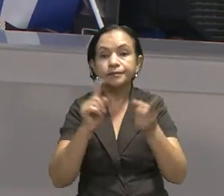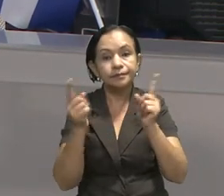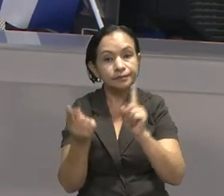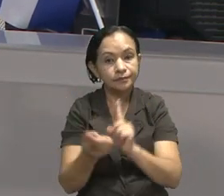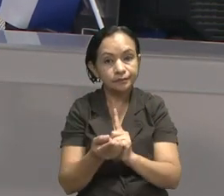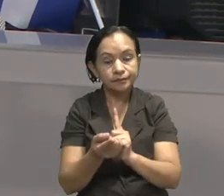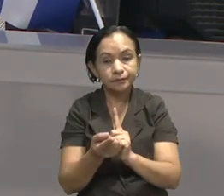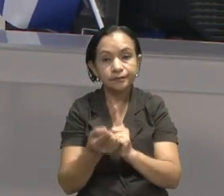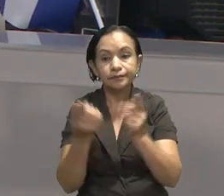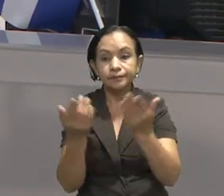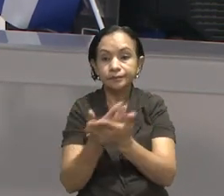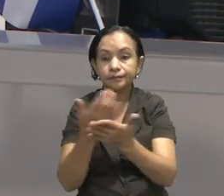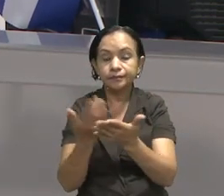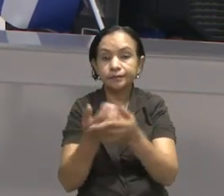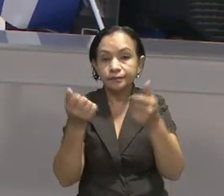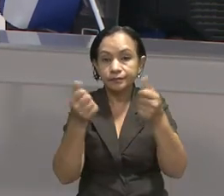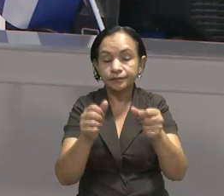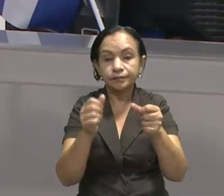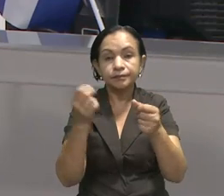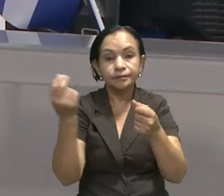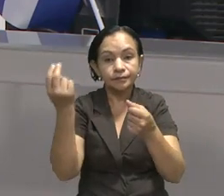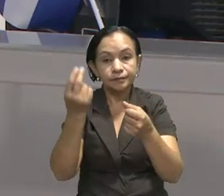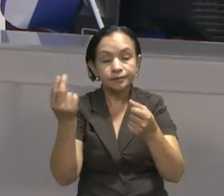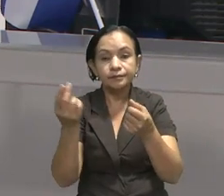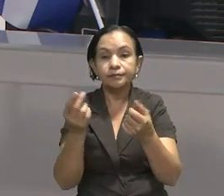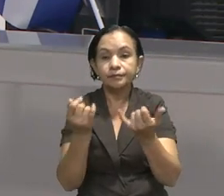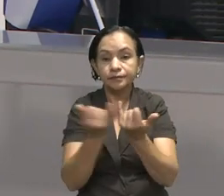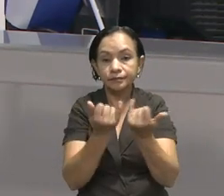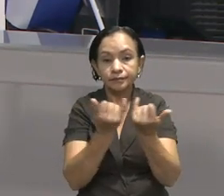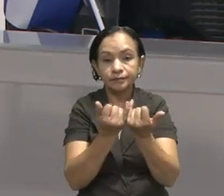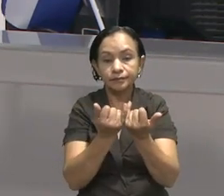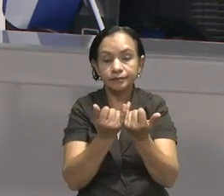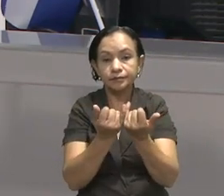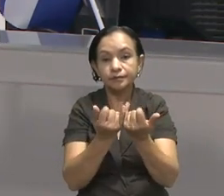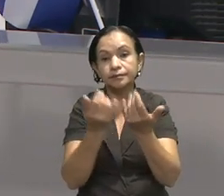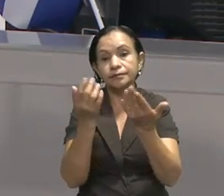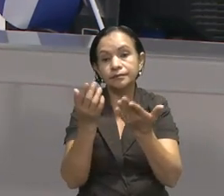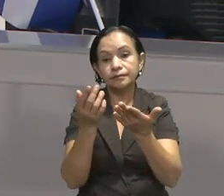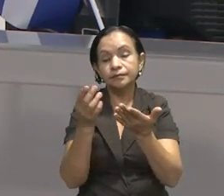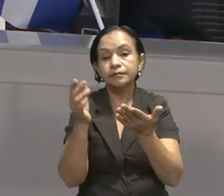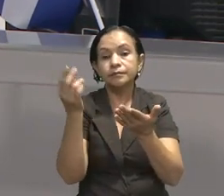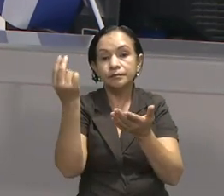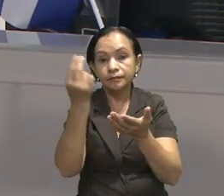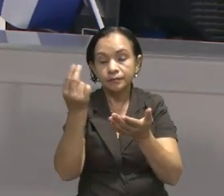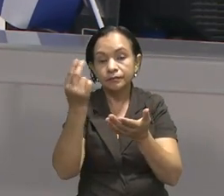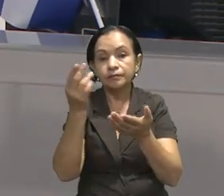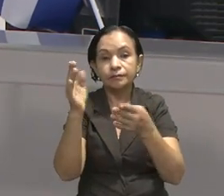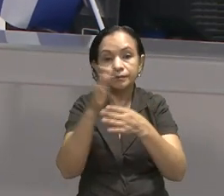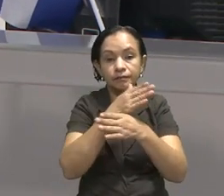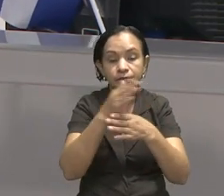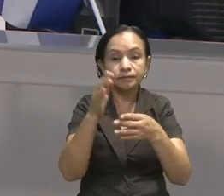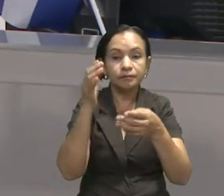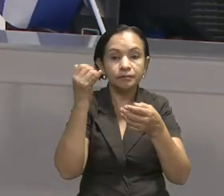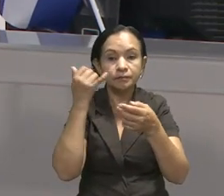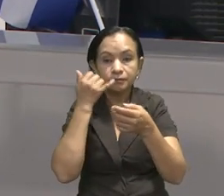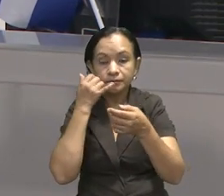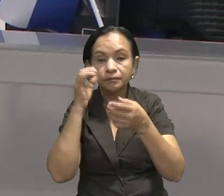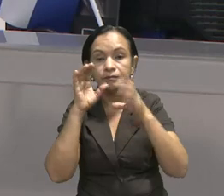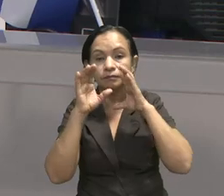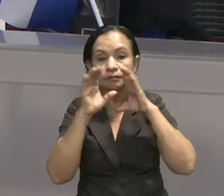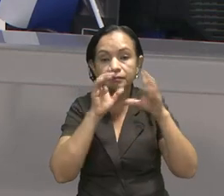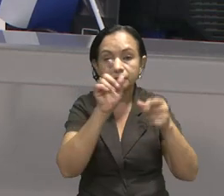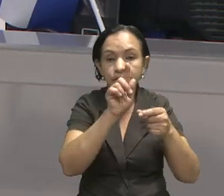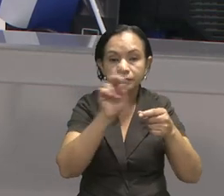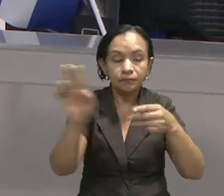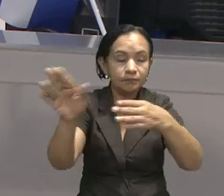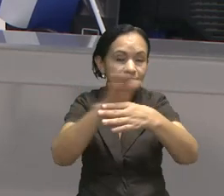modificación, renovación y uso de títulos habilitantes para la prestación de los servicios sujetos a su regulación,